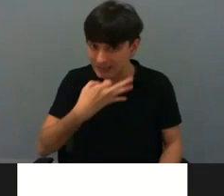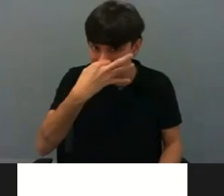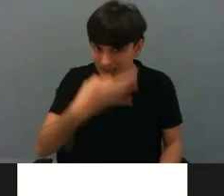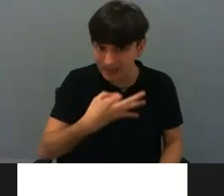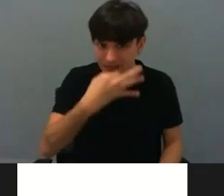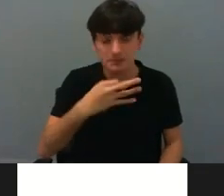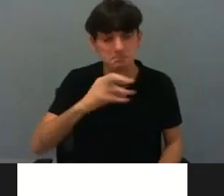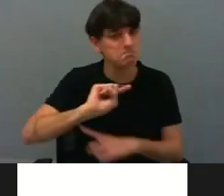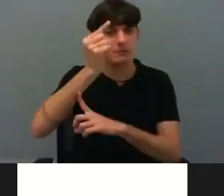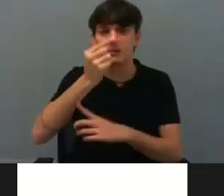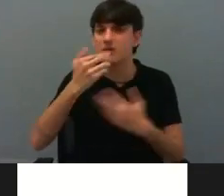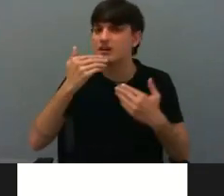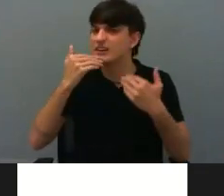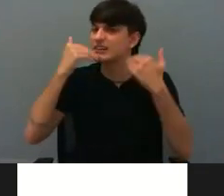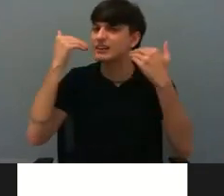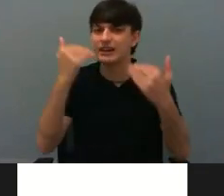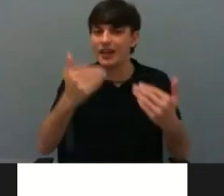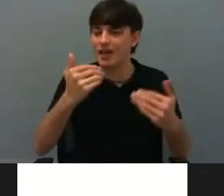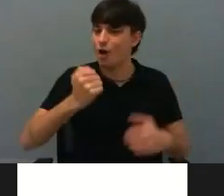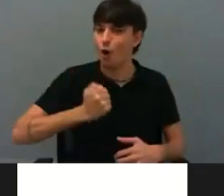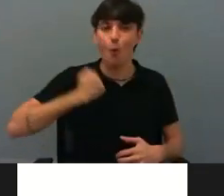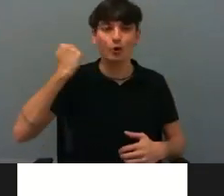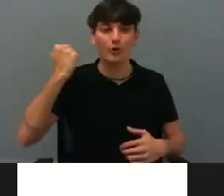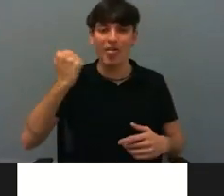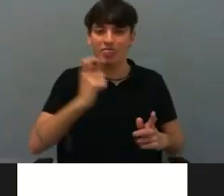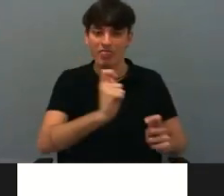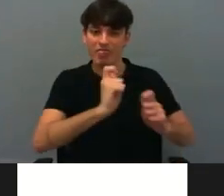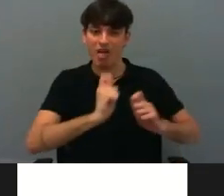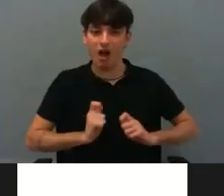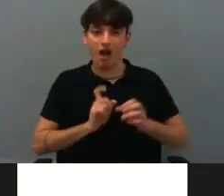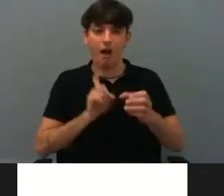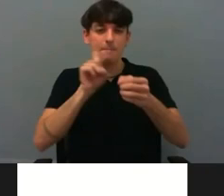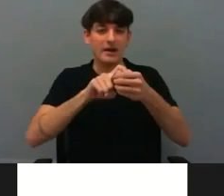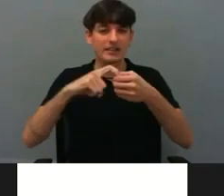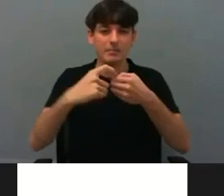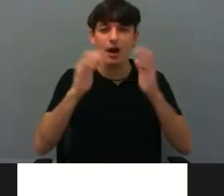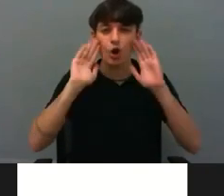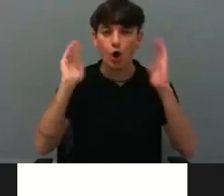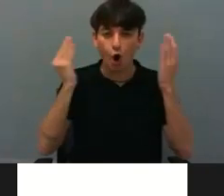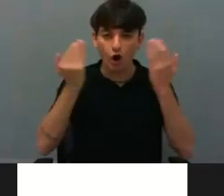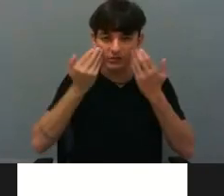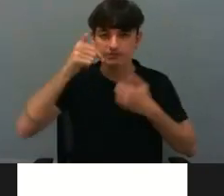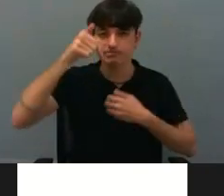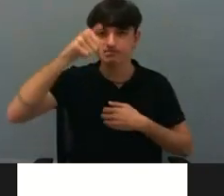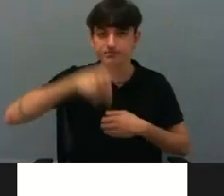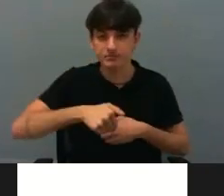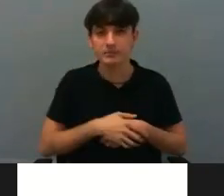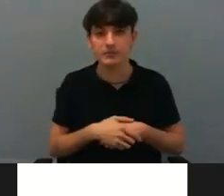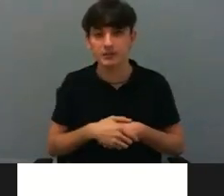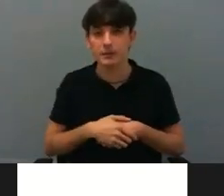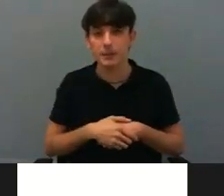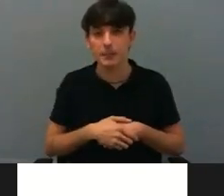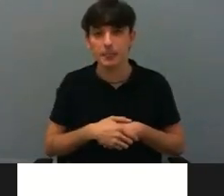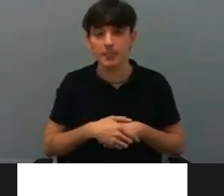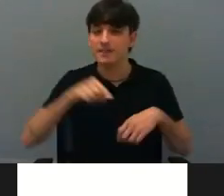quería agradecer esta oportunidad que me habéis brindado al participar en este congreso y sobre todo pues el pertenecer a esta gran